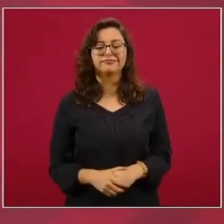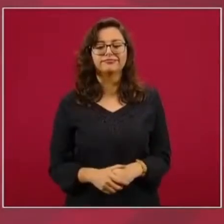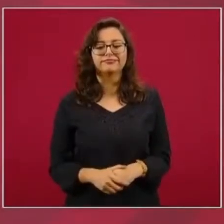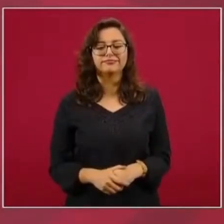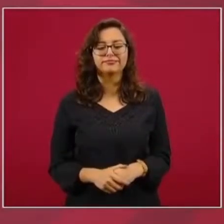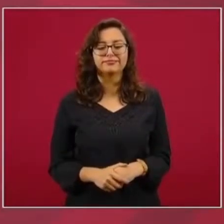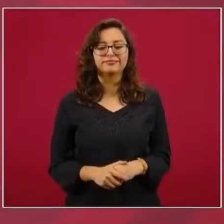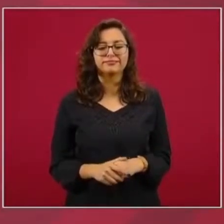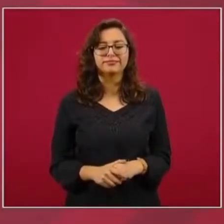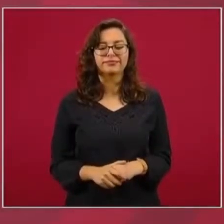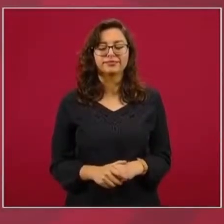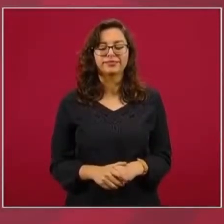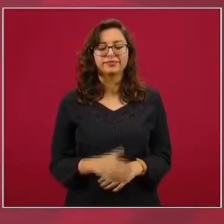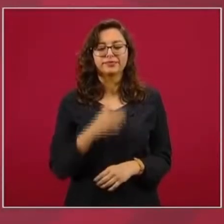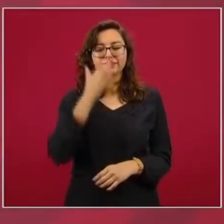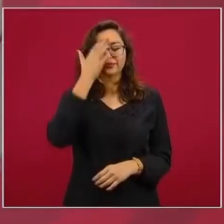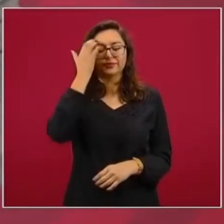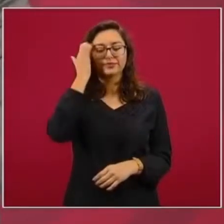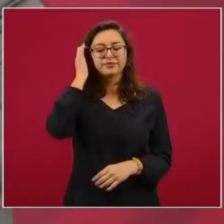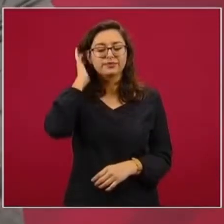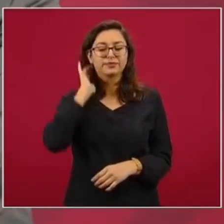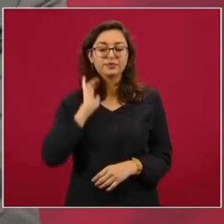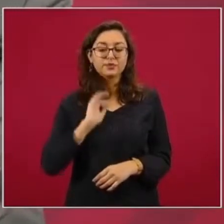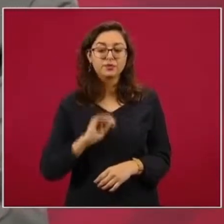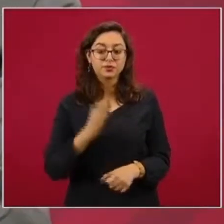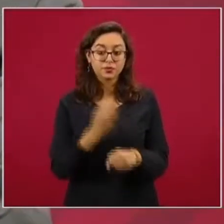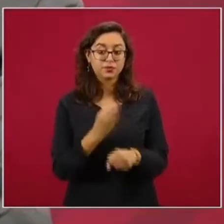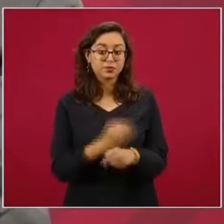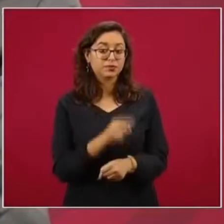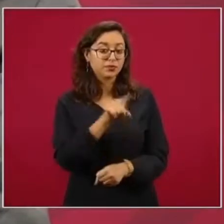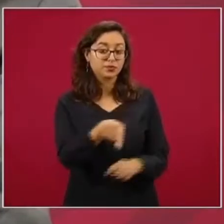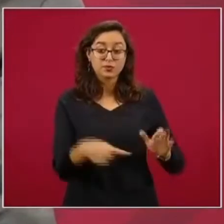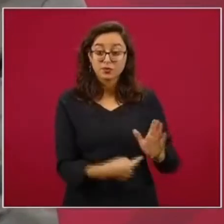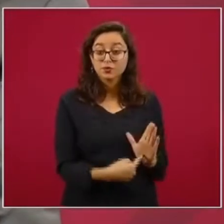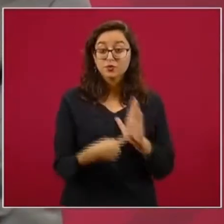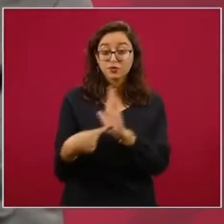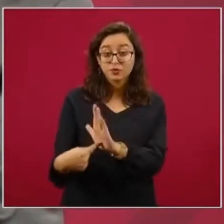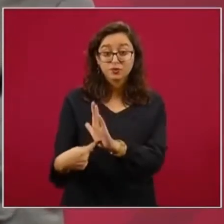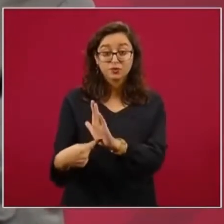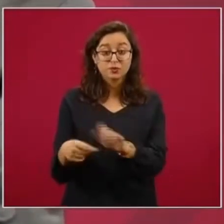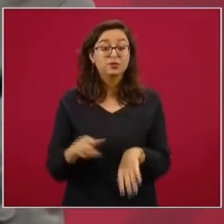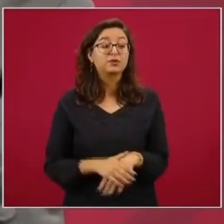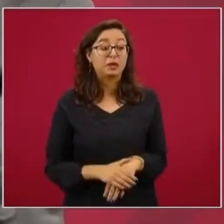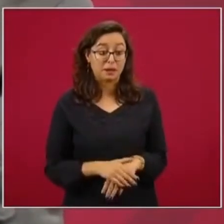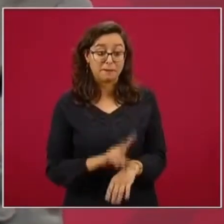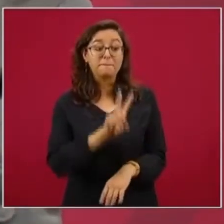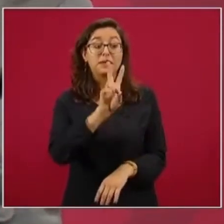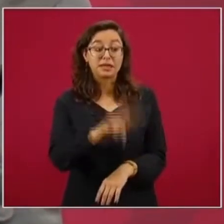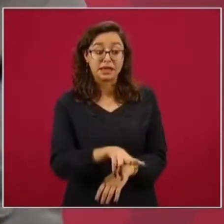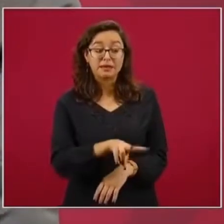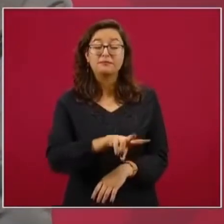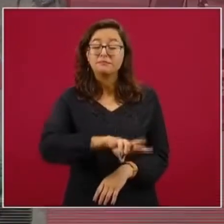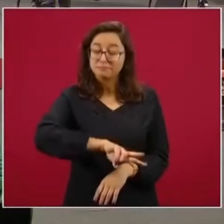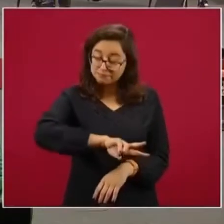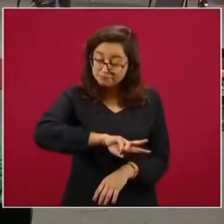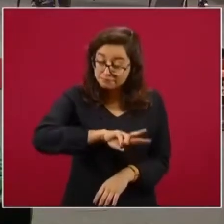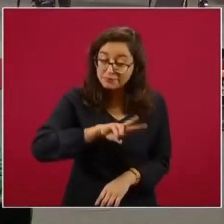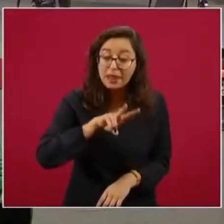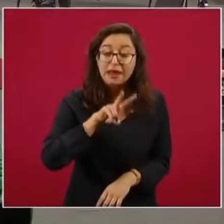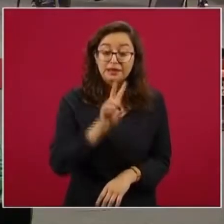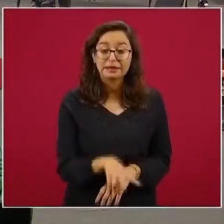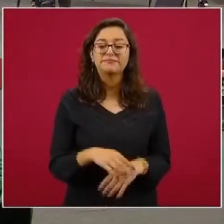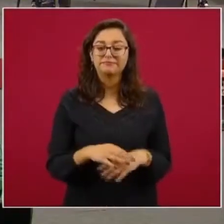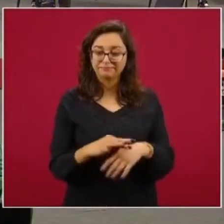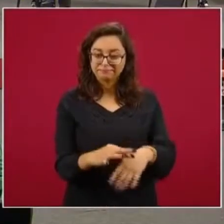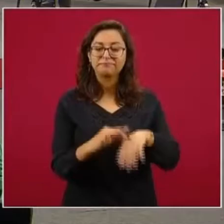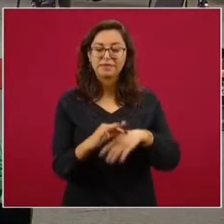Y lo que estás aquí exponiendo es muy, muy, muy cercano a la